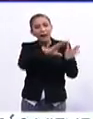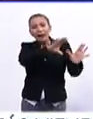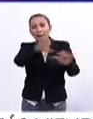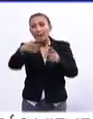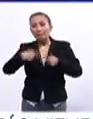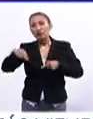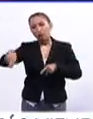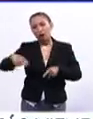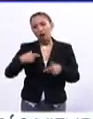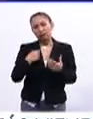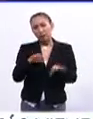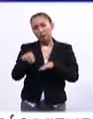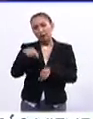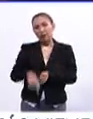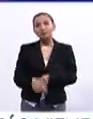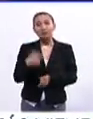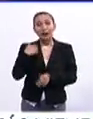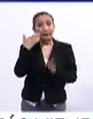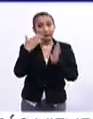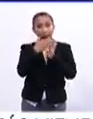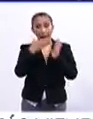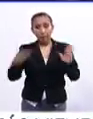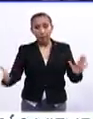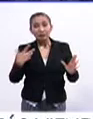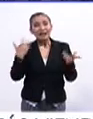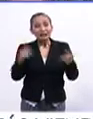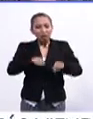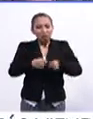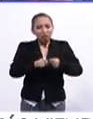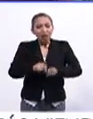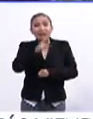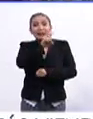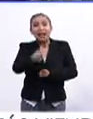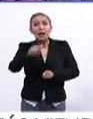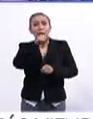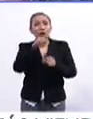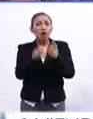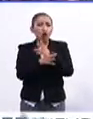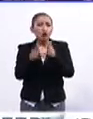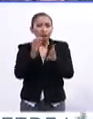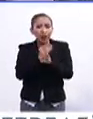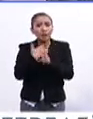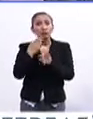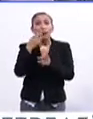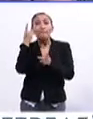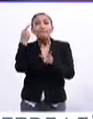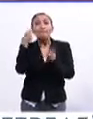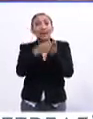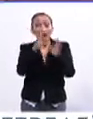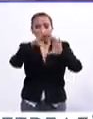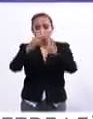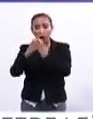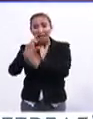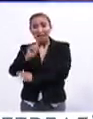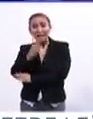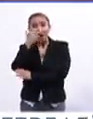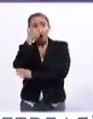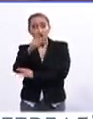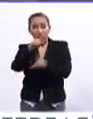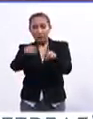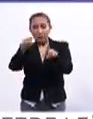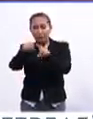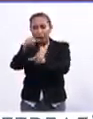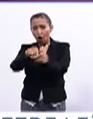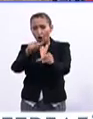la gente que de aquí de la Central. En este tiempo, se lograron tejer más de 100 piezas. Se utilizaron 1000 bolas de estambre de 38